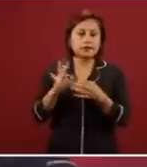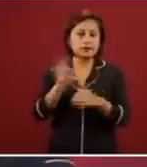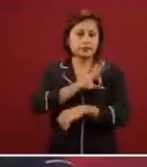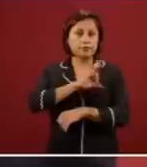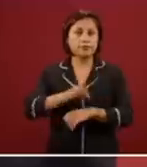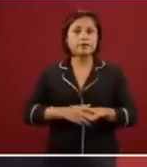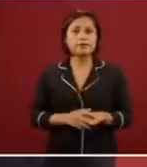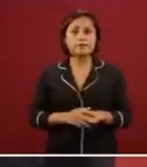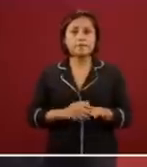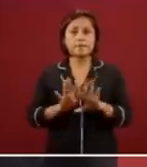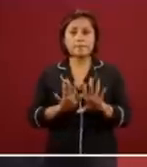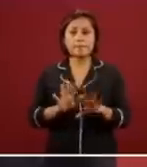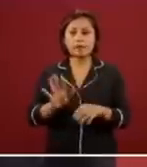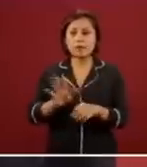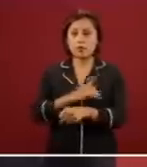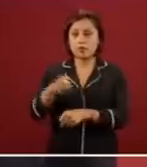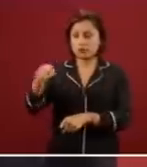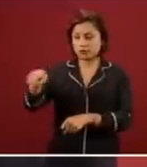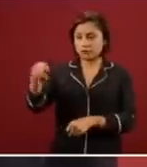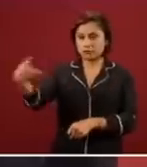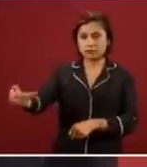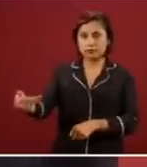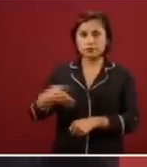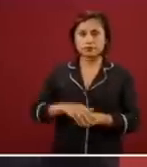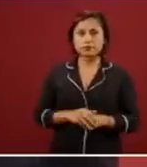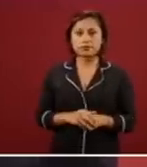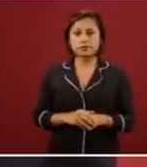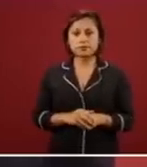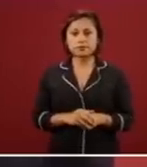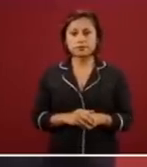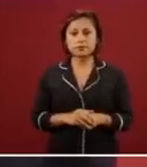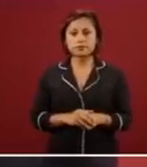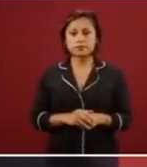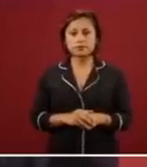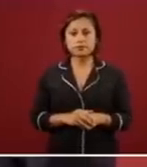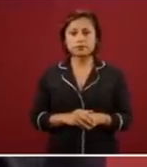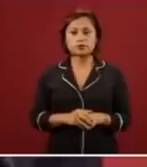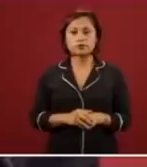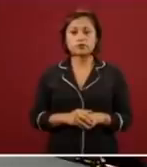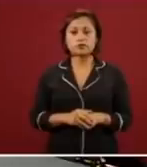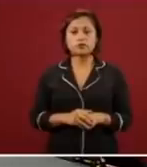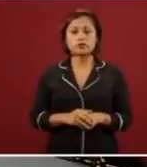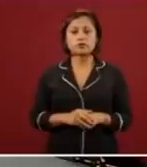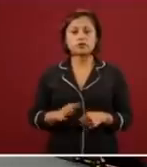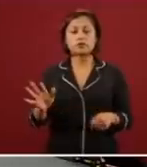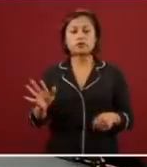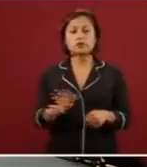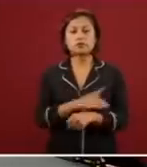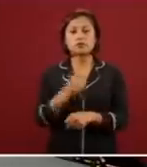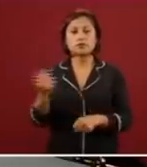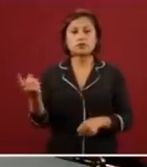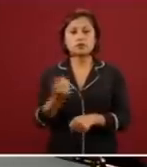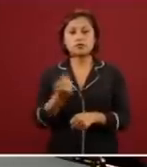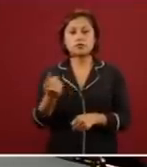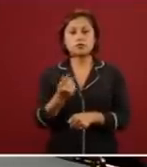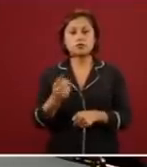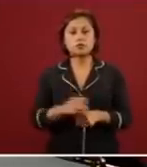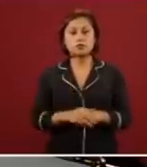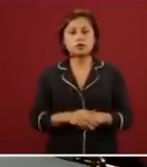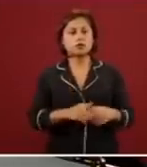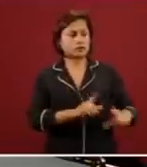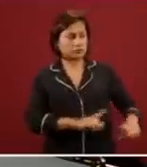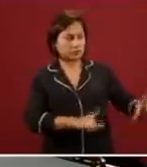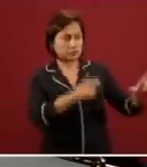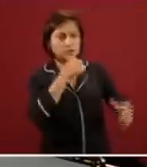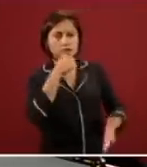¿Por qué me lo pide? O sea, por él establece. ¿Por qué no pones la carta de renuncia?